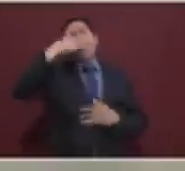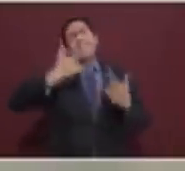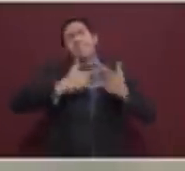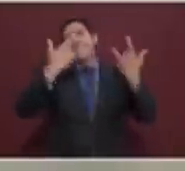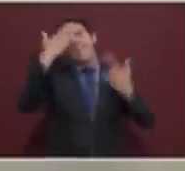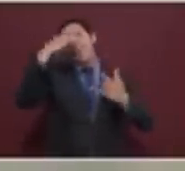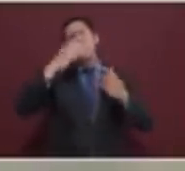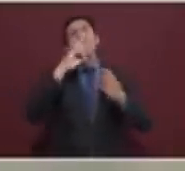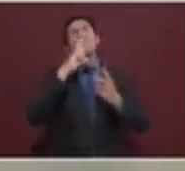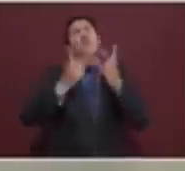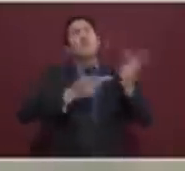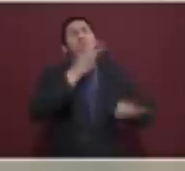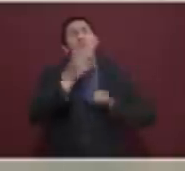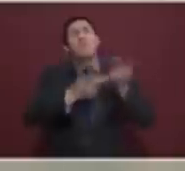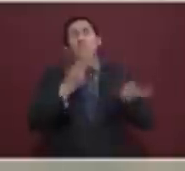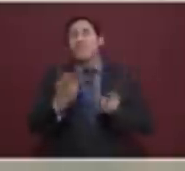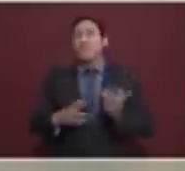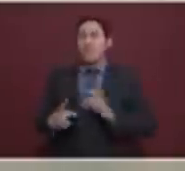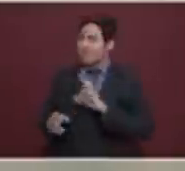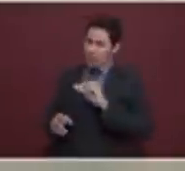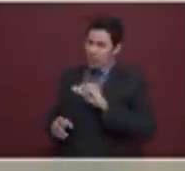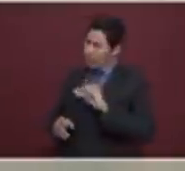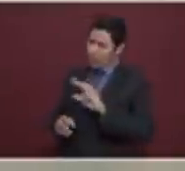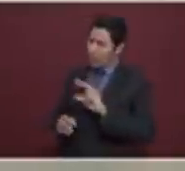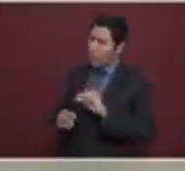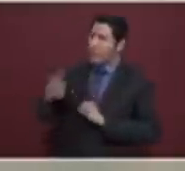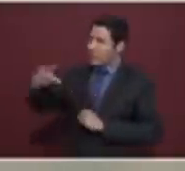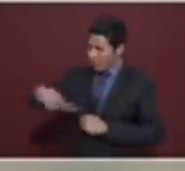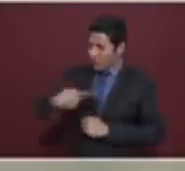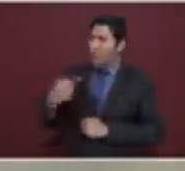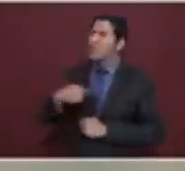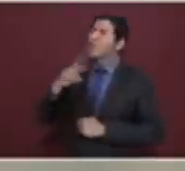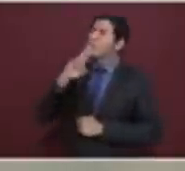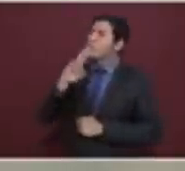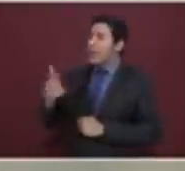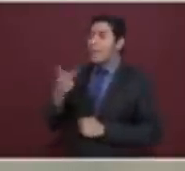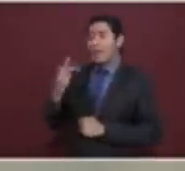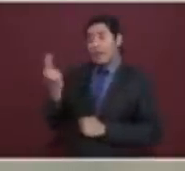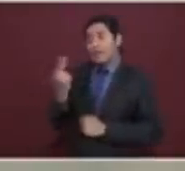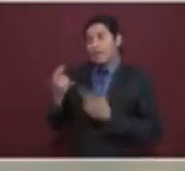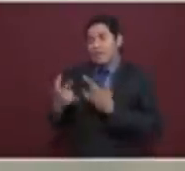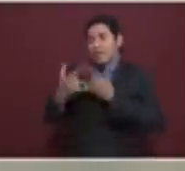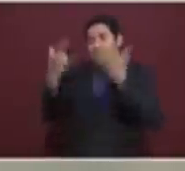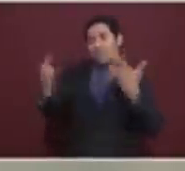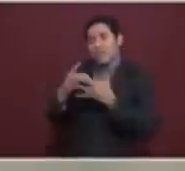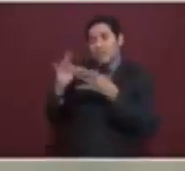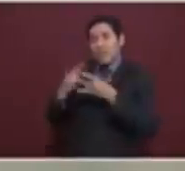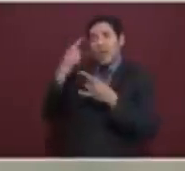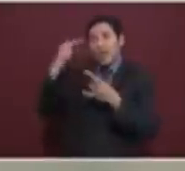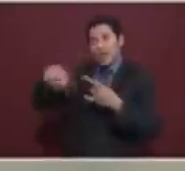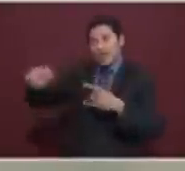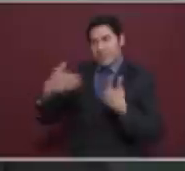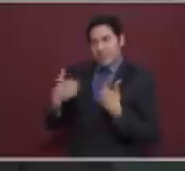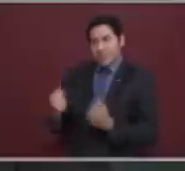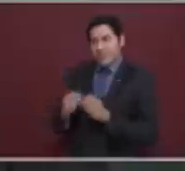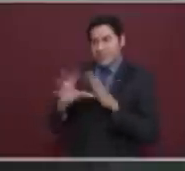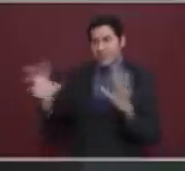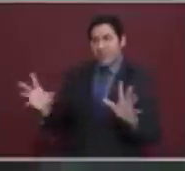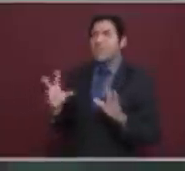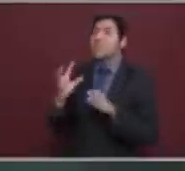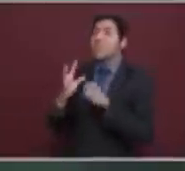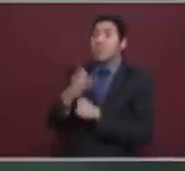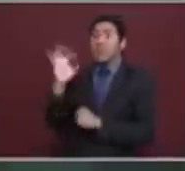había no contestar preguntas pero contextualizando después de ayudar o sea porque si no